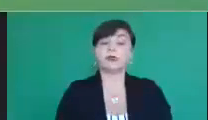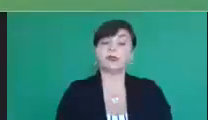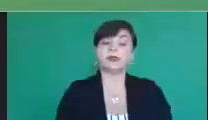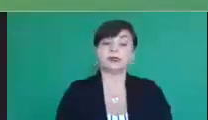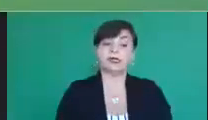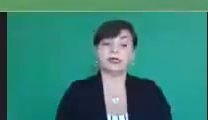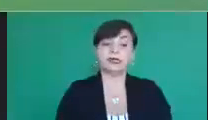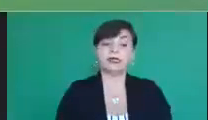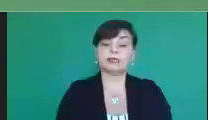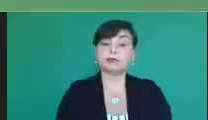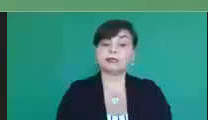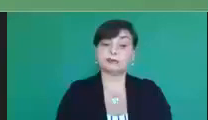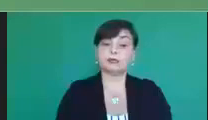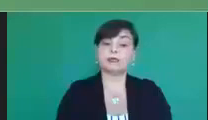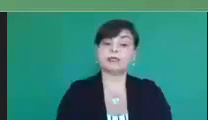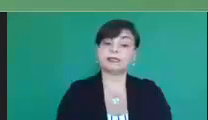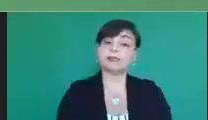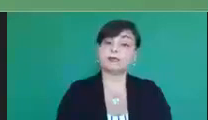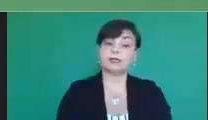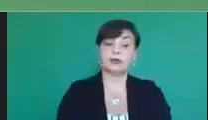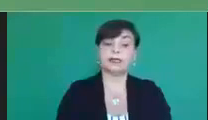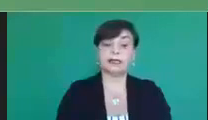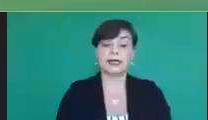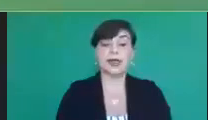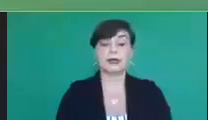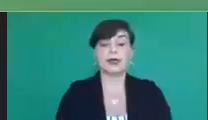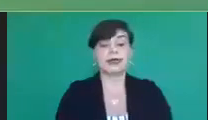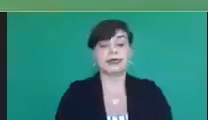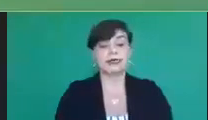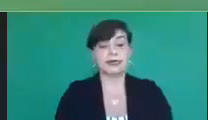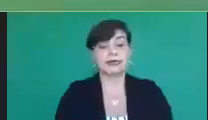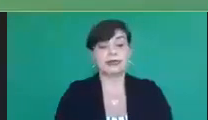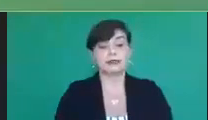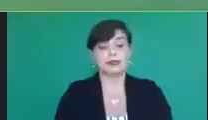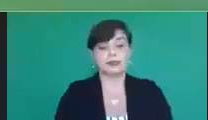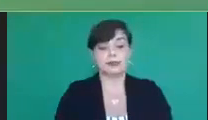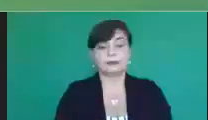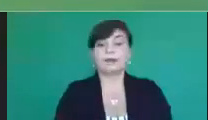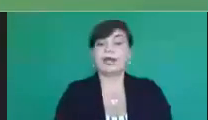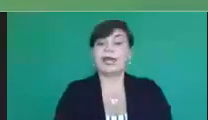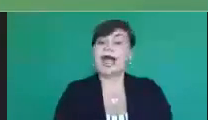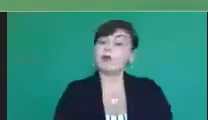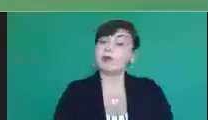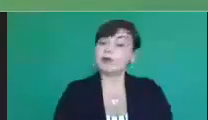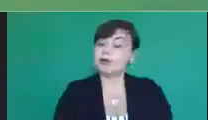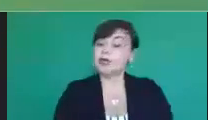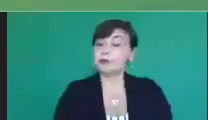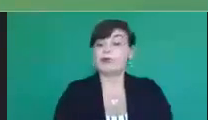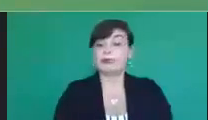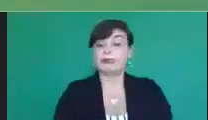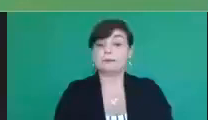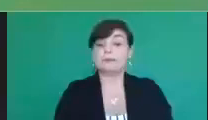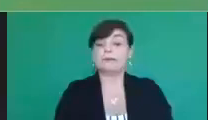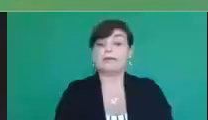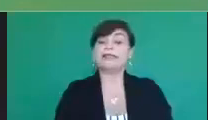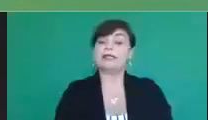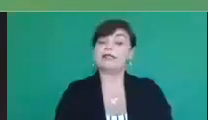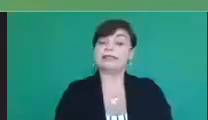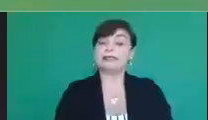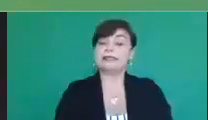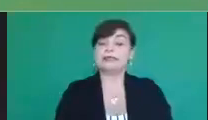algunos establecimientos es el médico veterinario quien lo toma. Algo muy importante es que